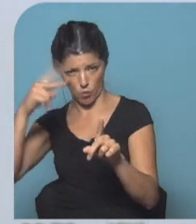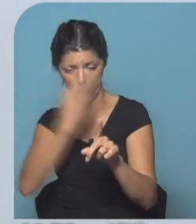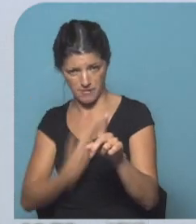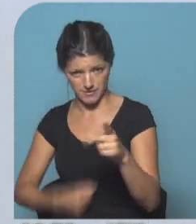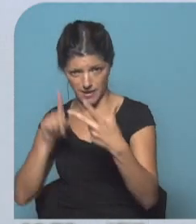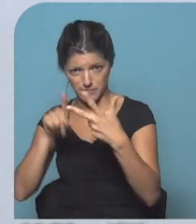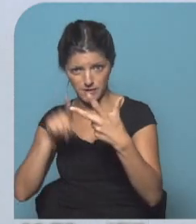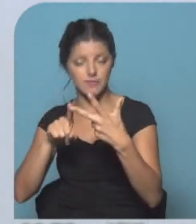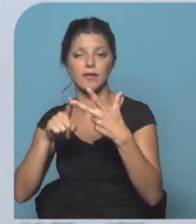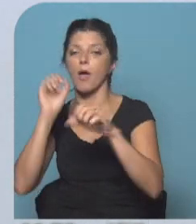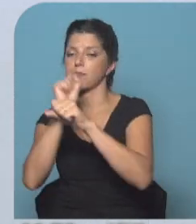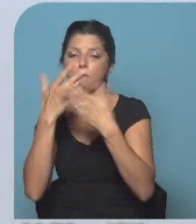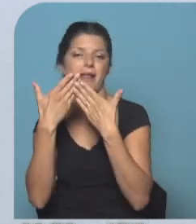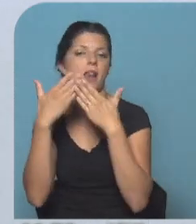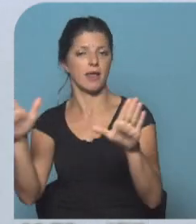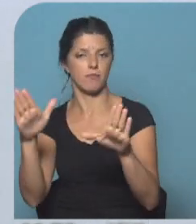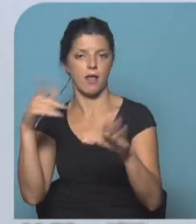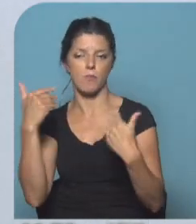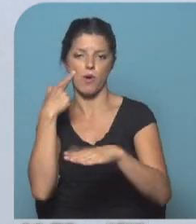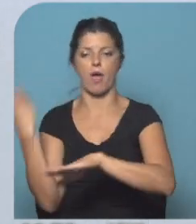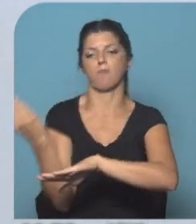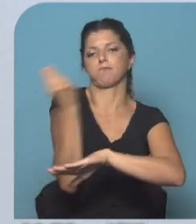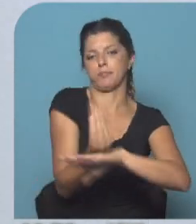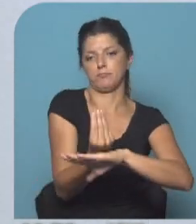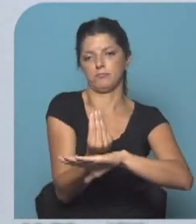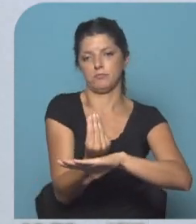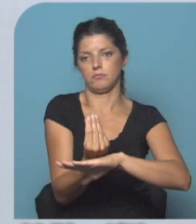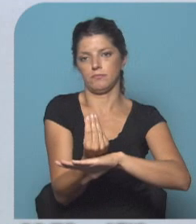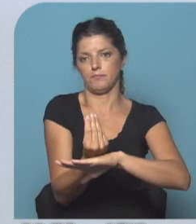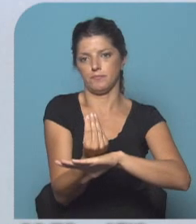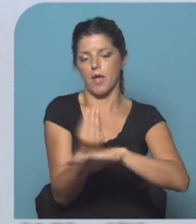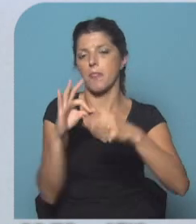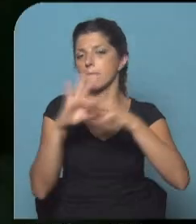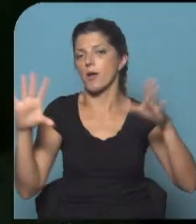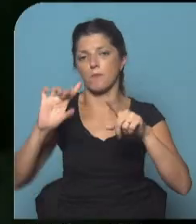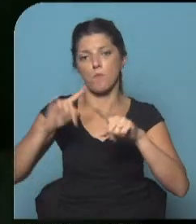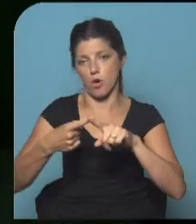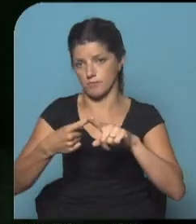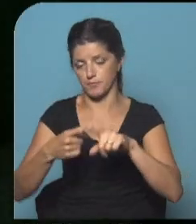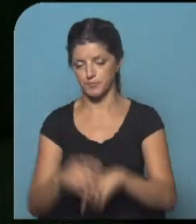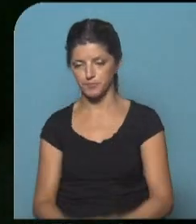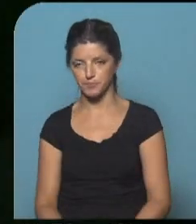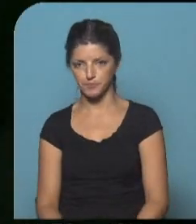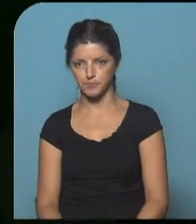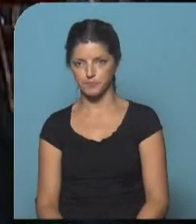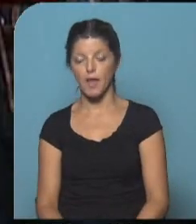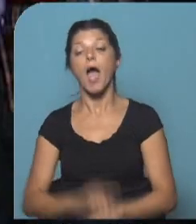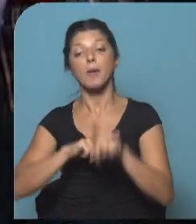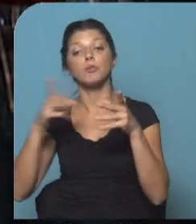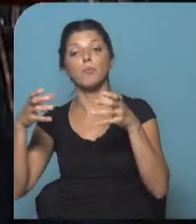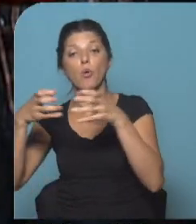cárcel y que también pueda asumir su capacidad, ¿no?, democrática y política. Mientras la CUP, el